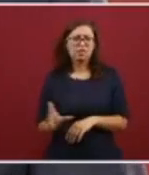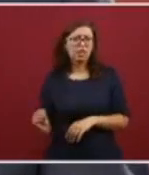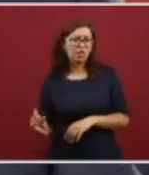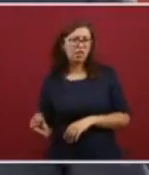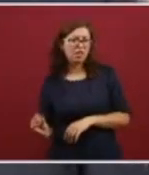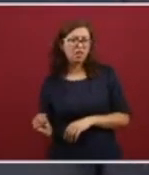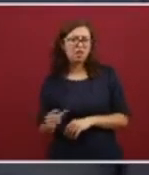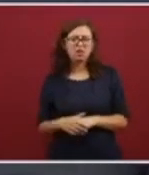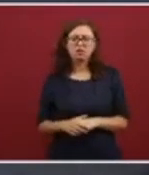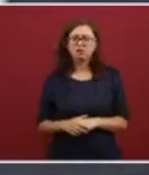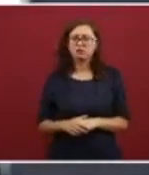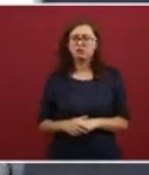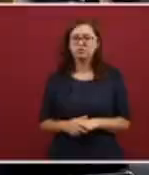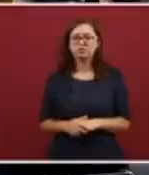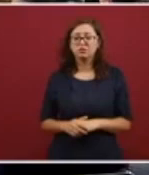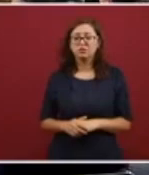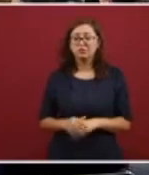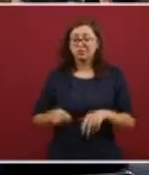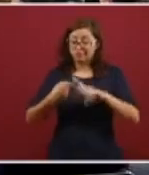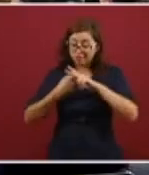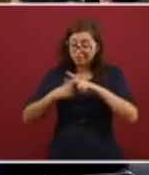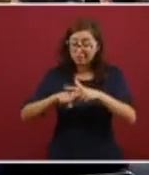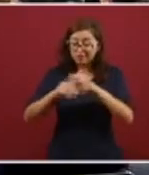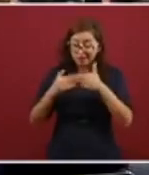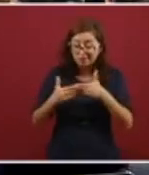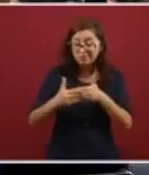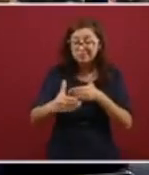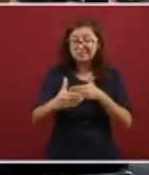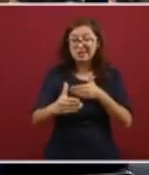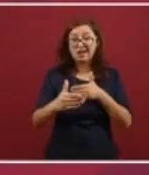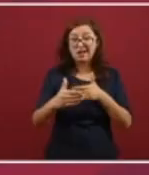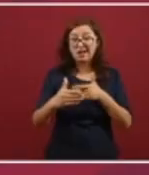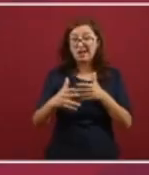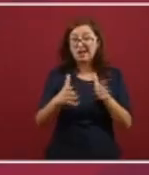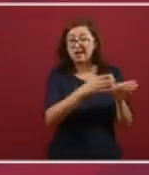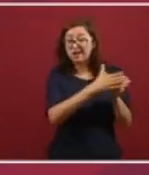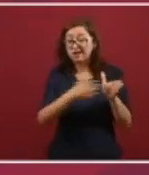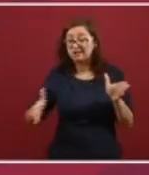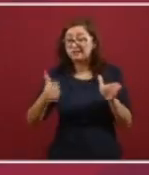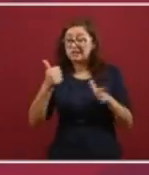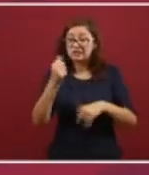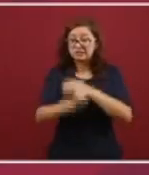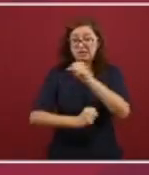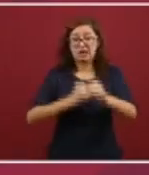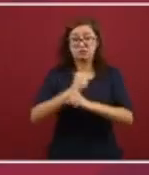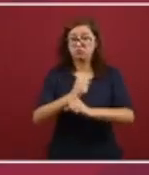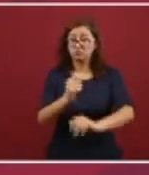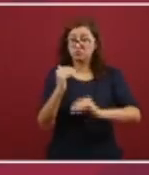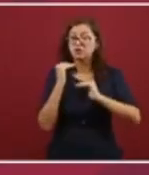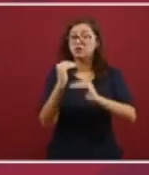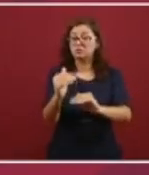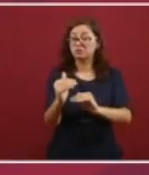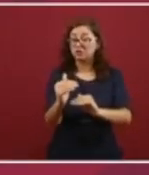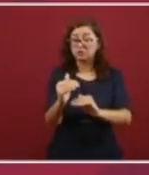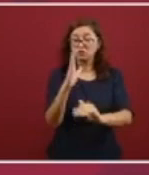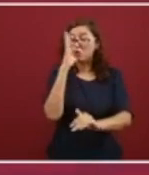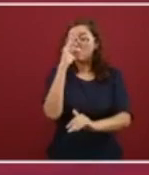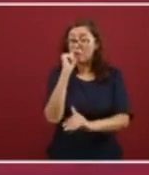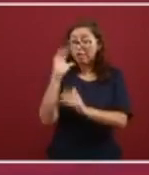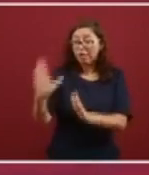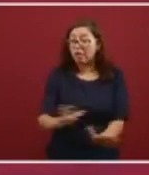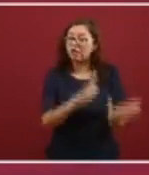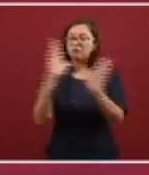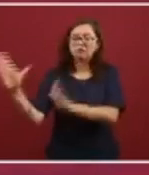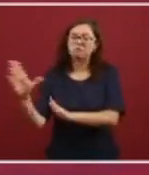No iniciaríamos ninguna obra que no se terminara en el sexenio. Ninguna.